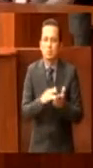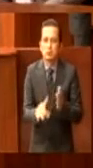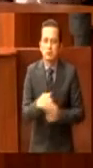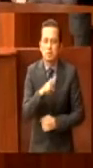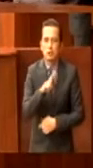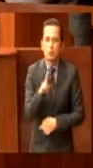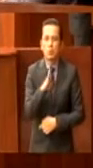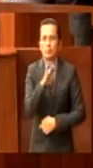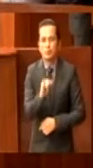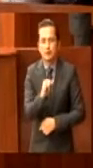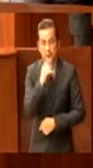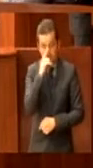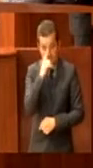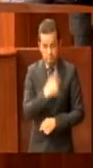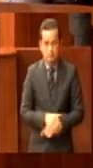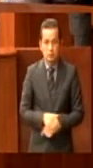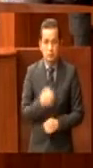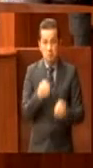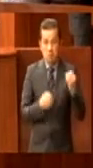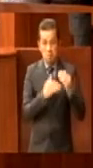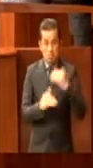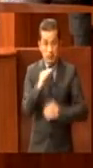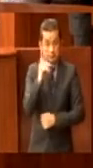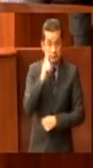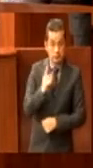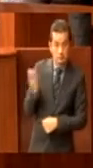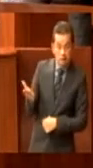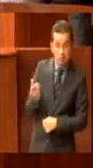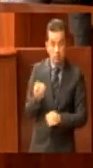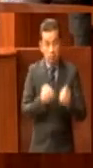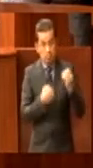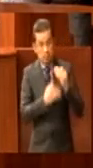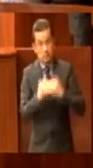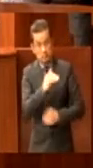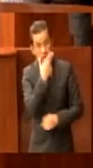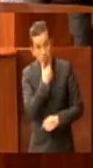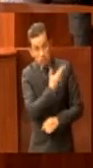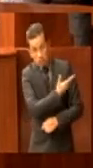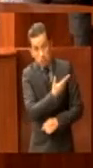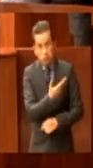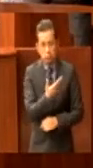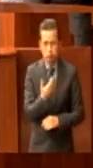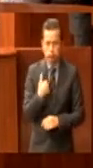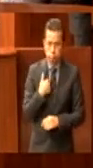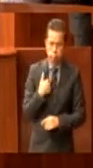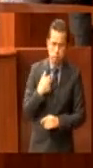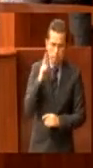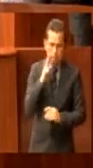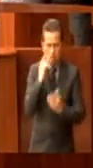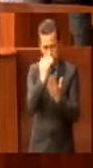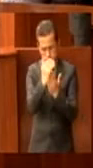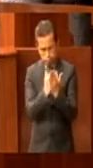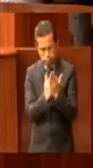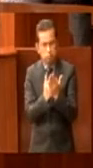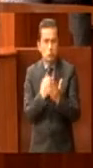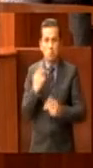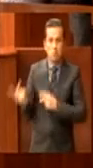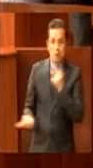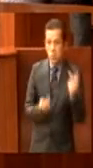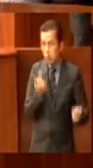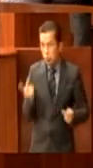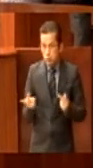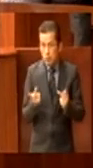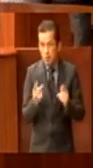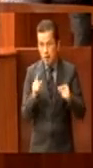gracias magistrada magistrado veríamos los asuntos les preguntaría si hay algún comentario